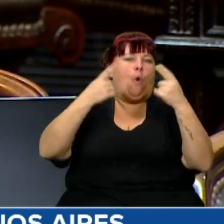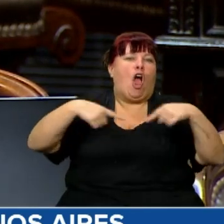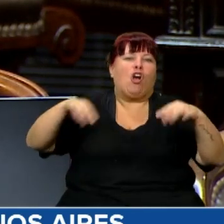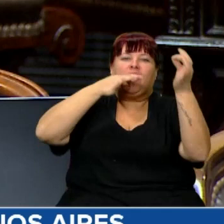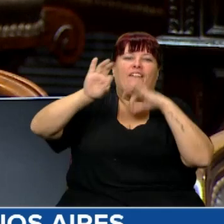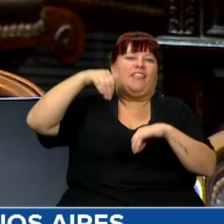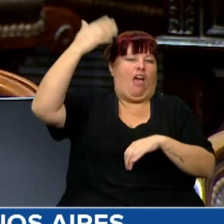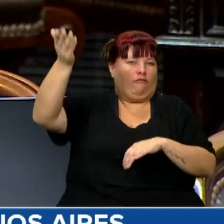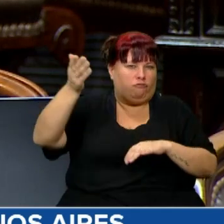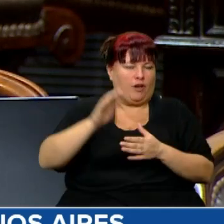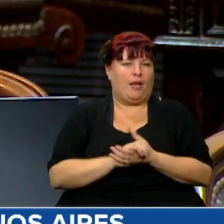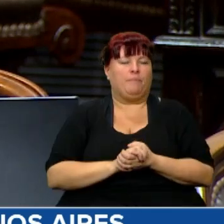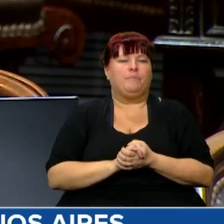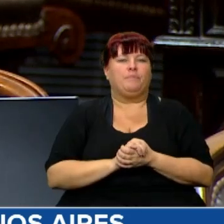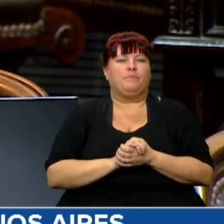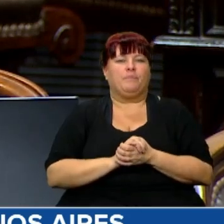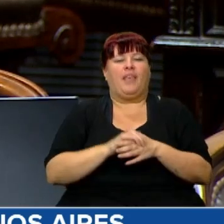de exportación